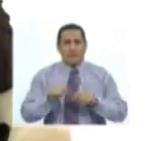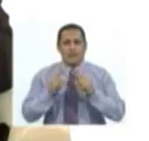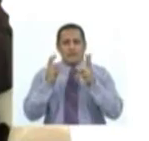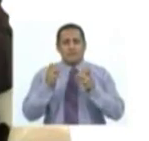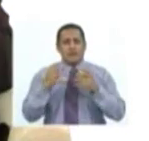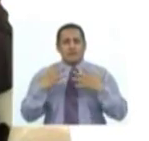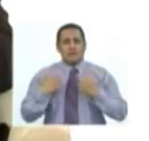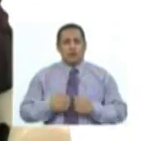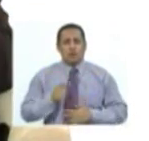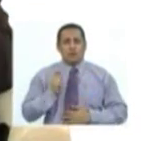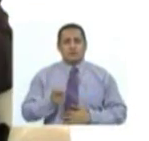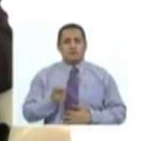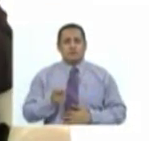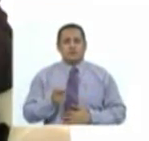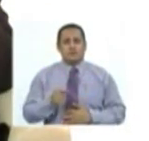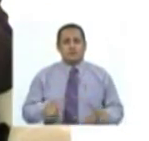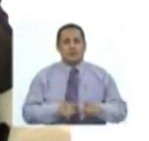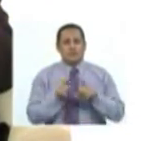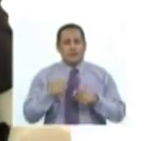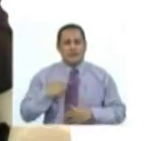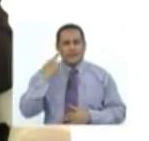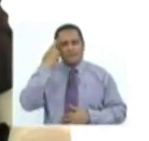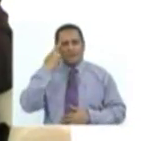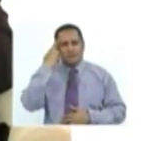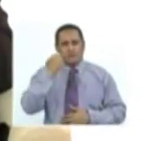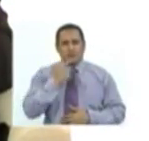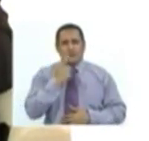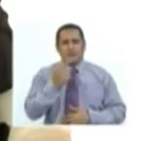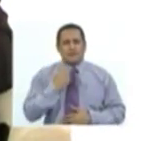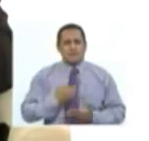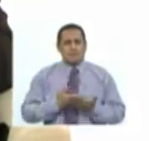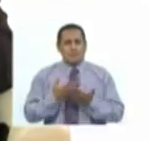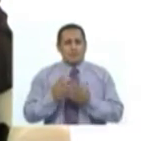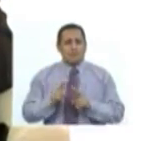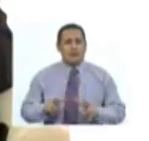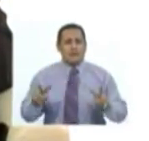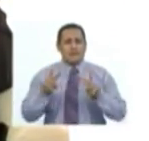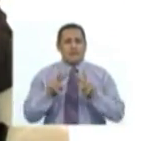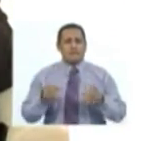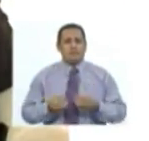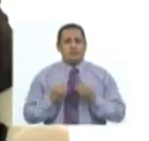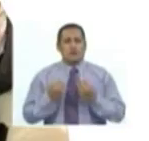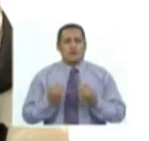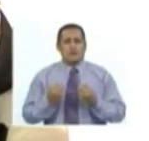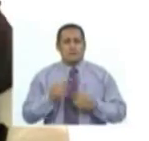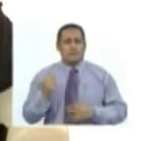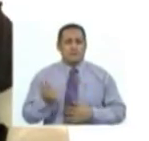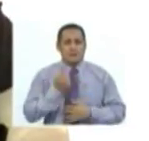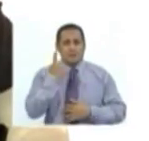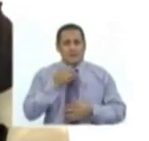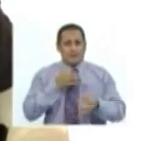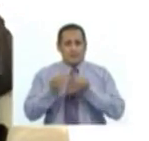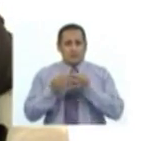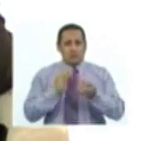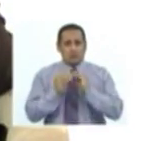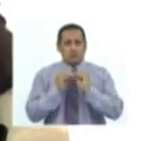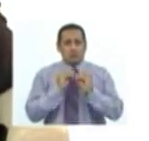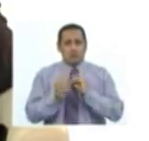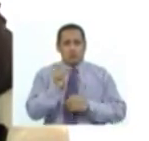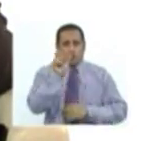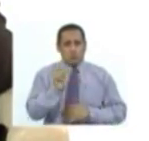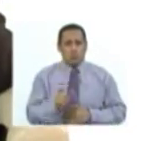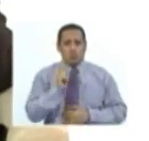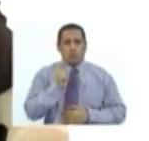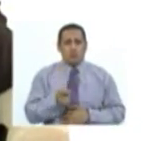jurisdiccional, claro, la reflexión es absolutamente válida también, porque en primera instancia resuelve un juez,